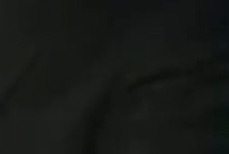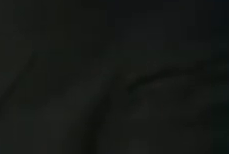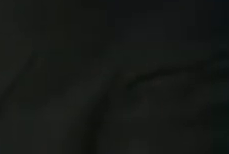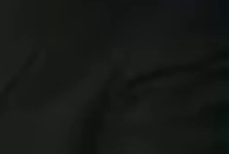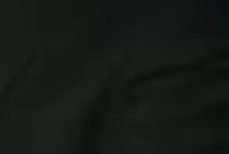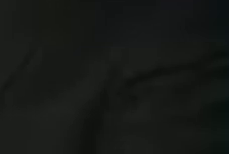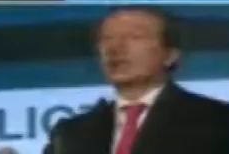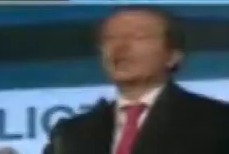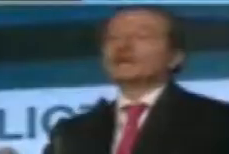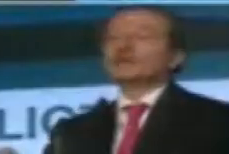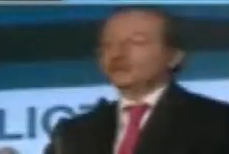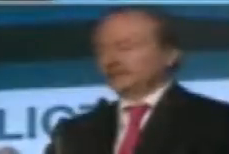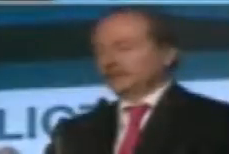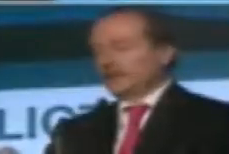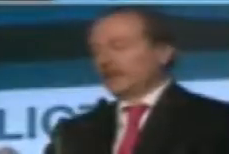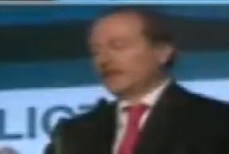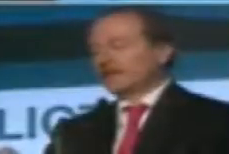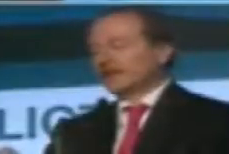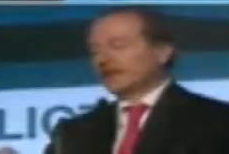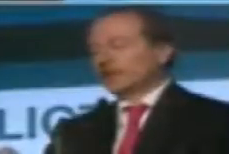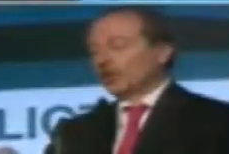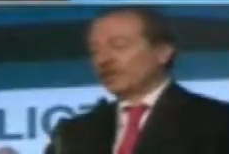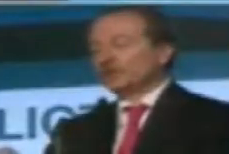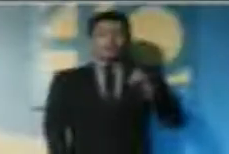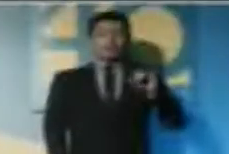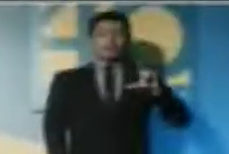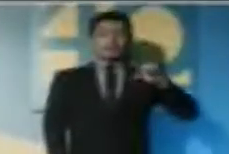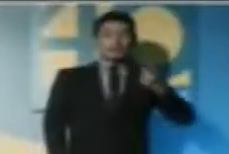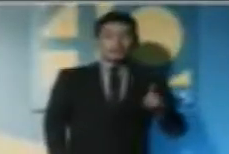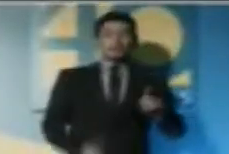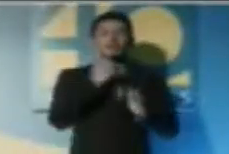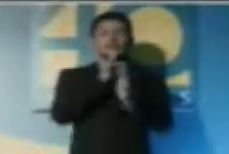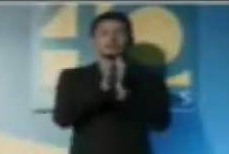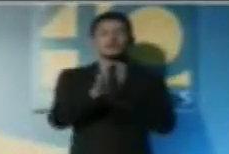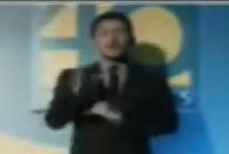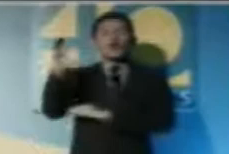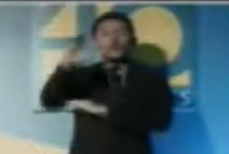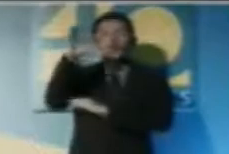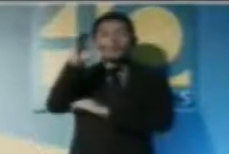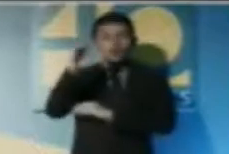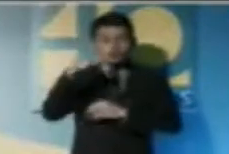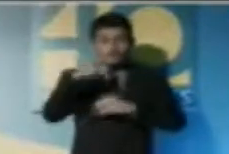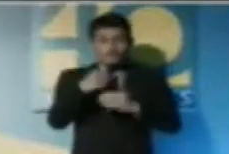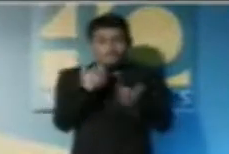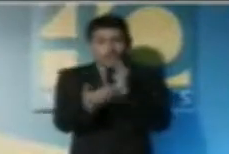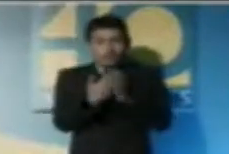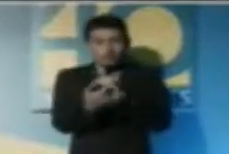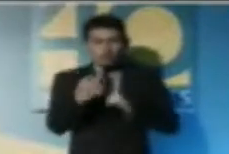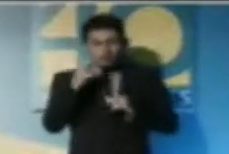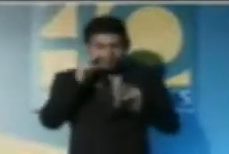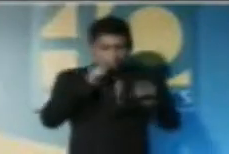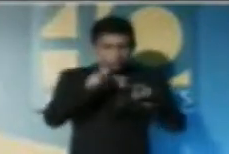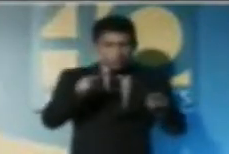Eso sí, el historiador Malcolm Dees manifiesta que Colombia es un país sobre el cual no es fácil